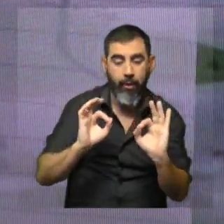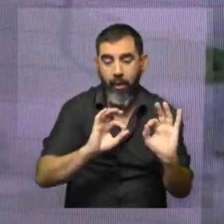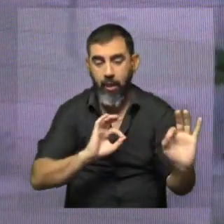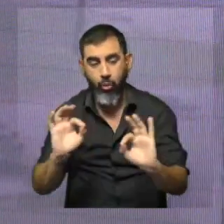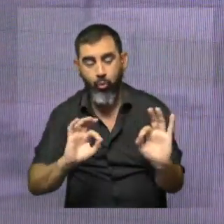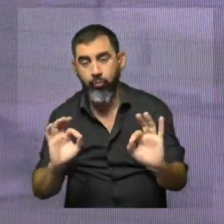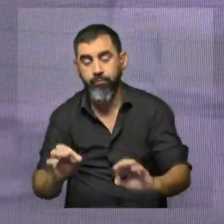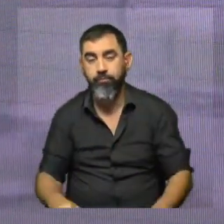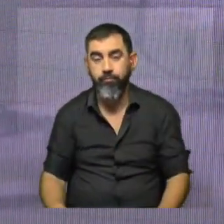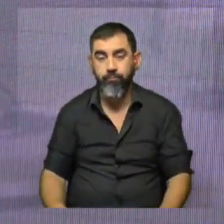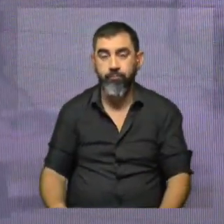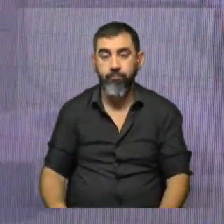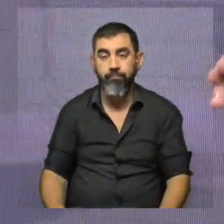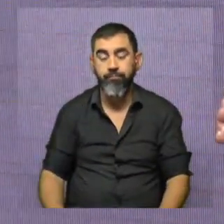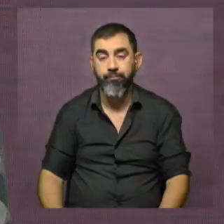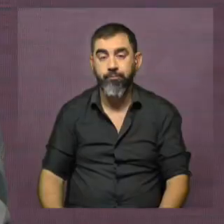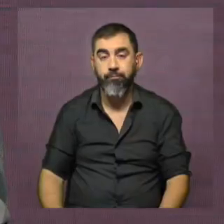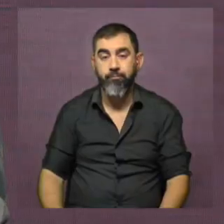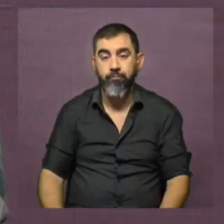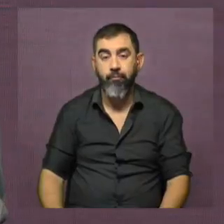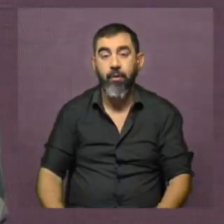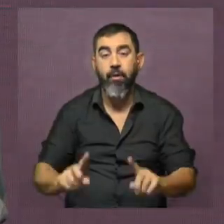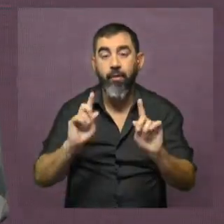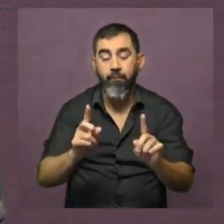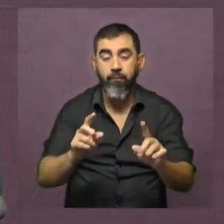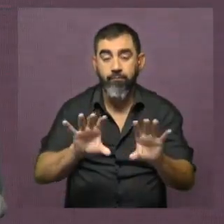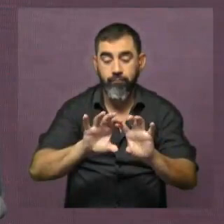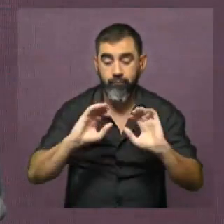¿no? No, tiene que tener, estar en un fogón que esté.